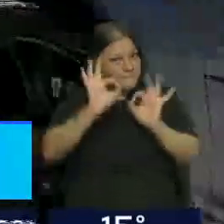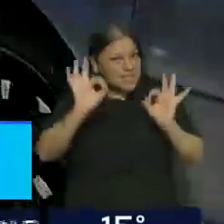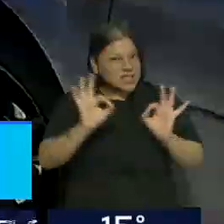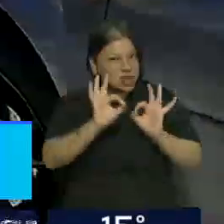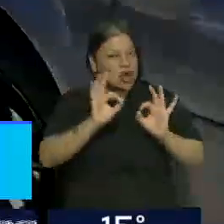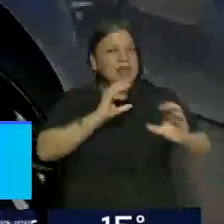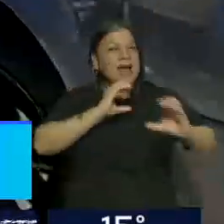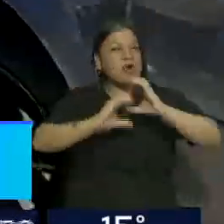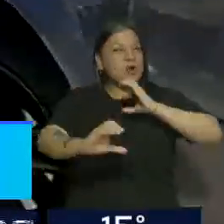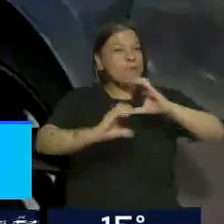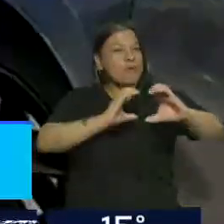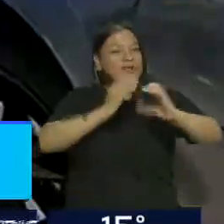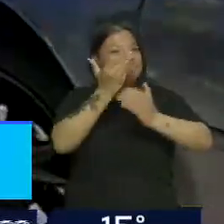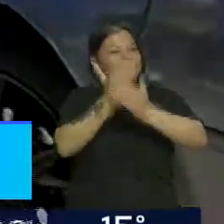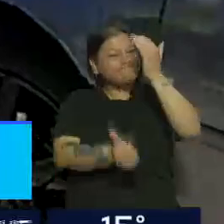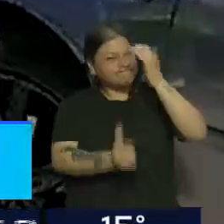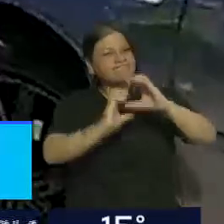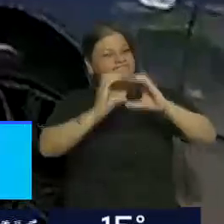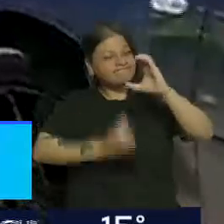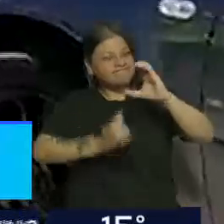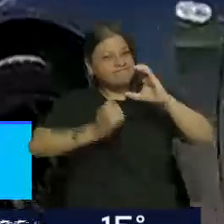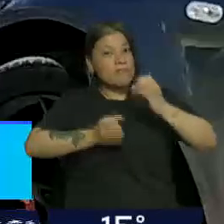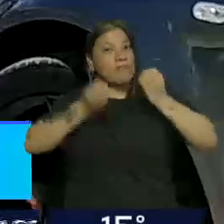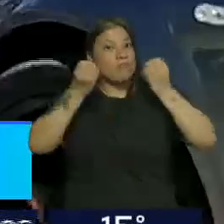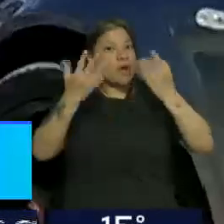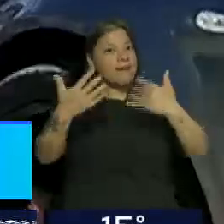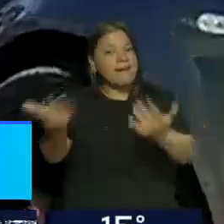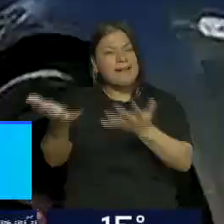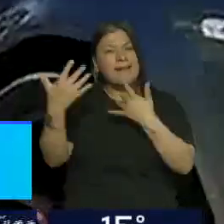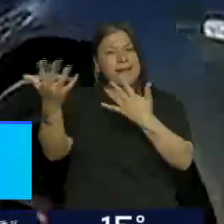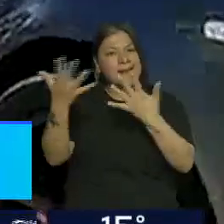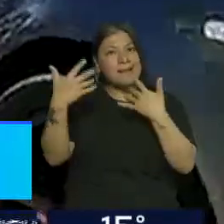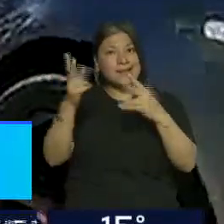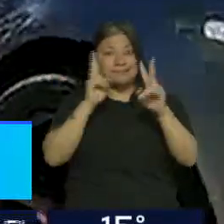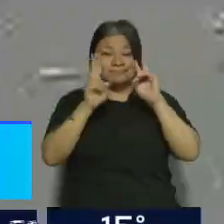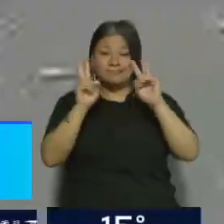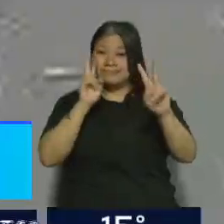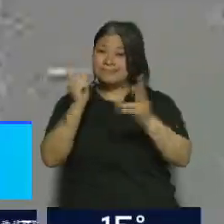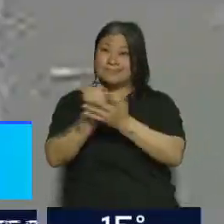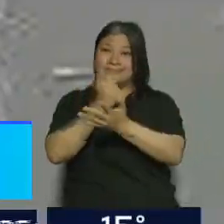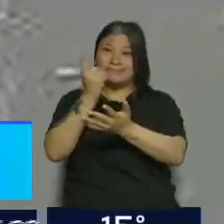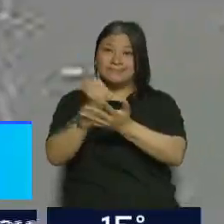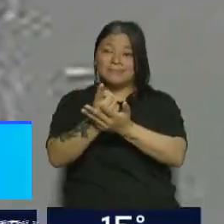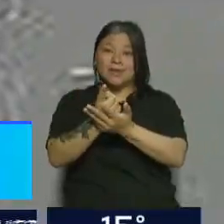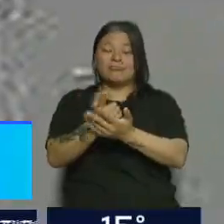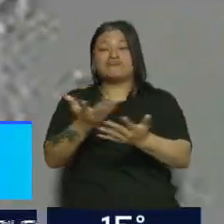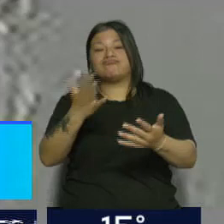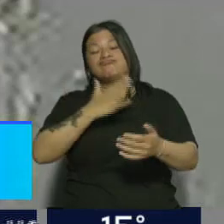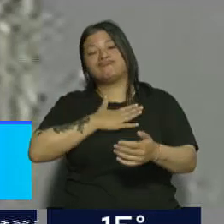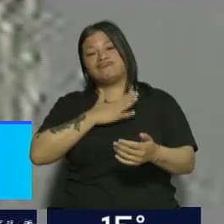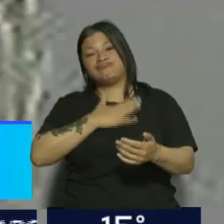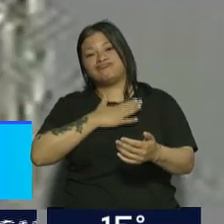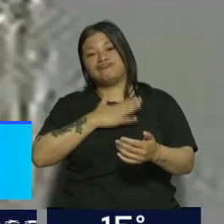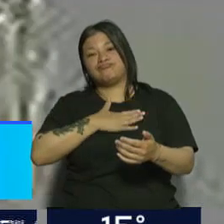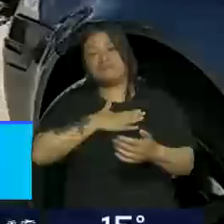falló un poquito la comunicación, porque te cuento, hay muchos hinchas que no se van a poder ver, que se han quedado pobres allá en la parte